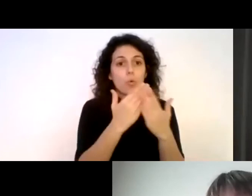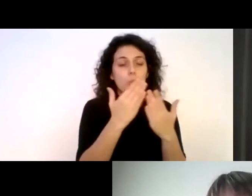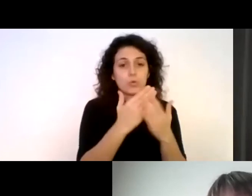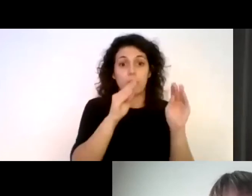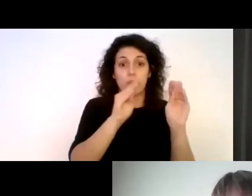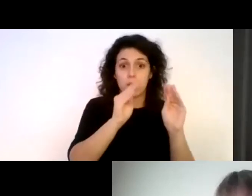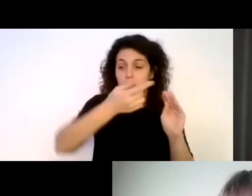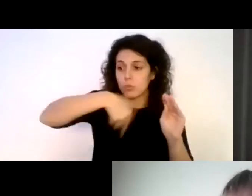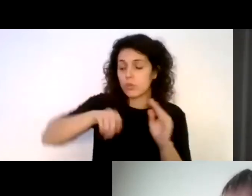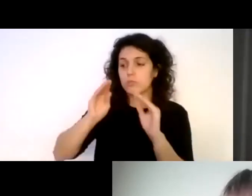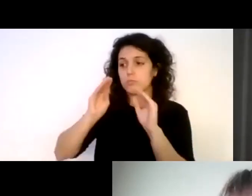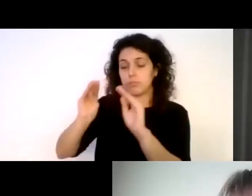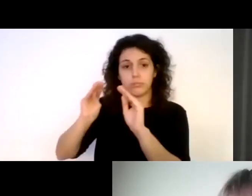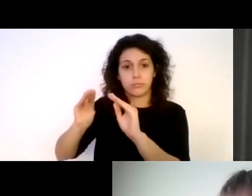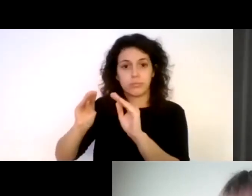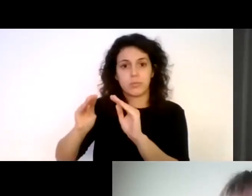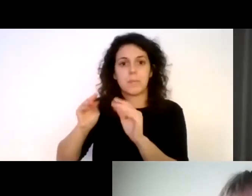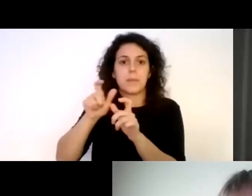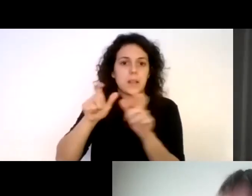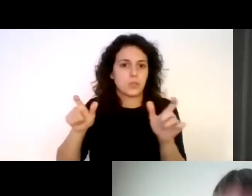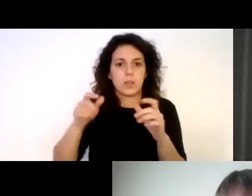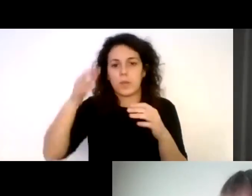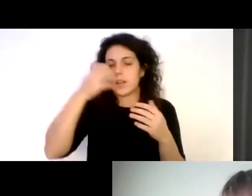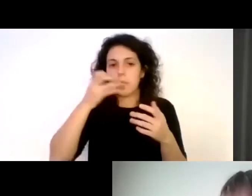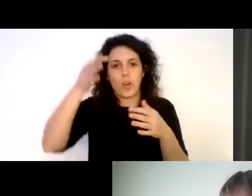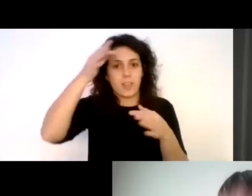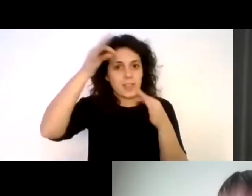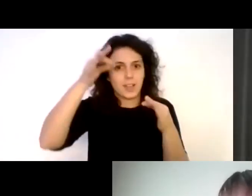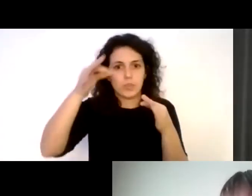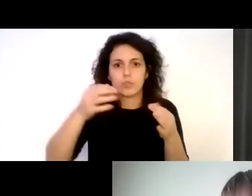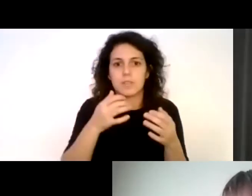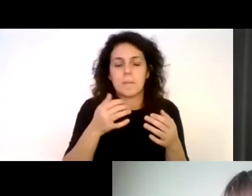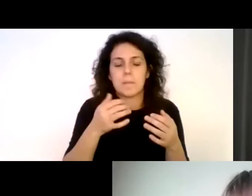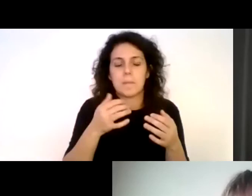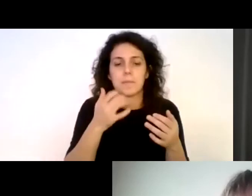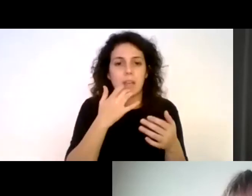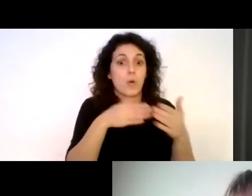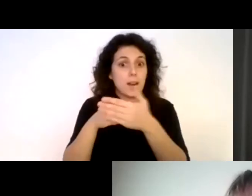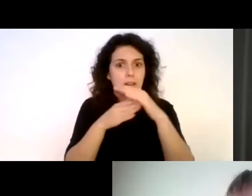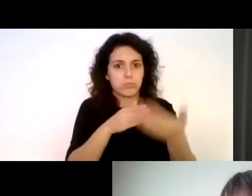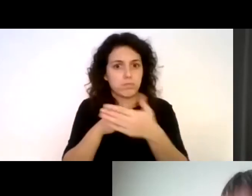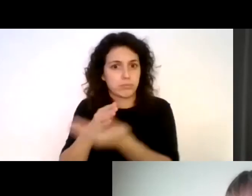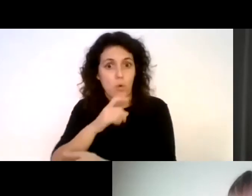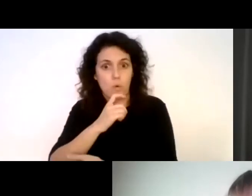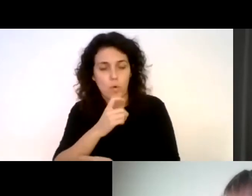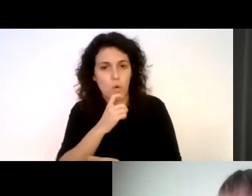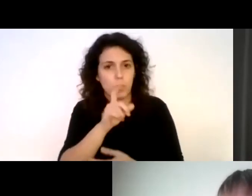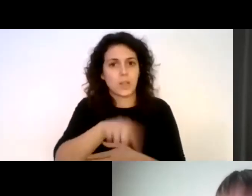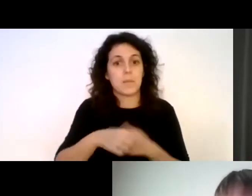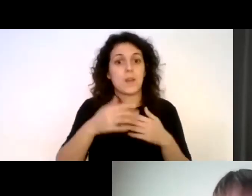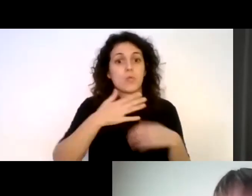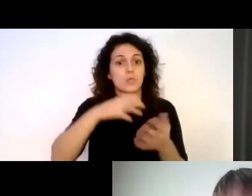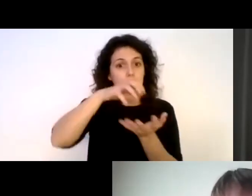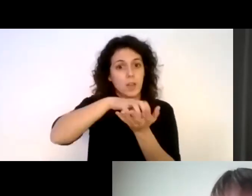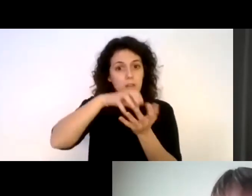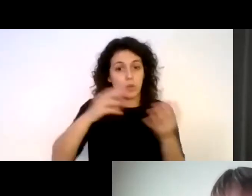dado, hemos intentado, aparte de dar datos estadísticos, cómo eliminar barreras, cómo mejorar nuestro establecimiento en